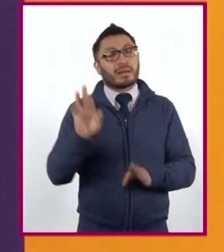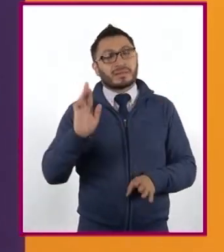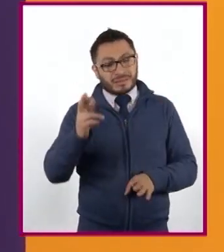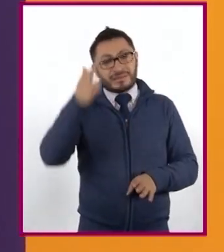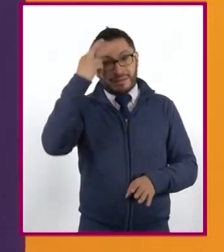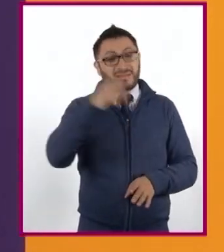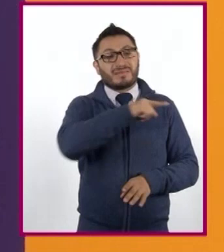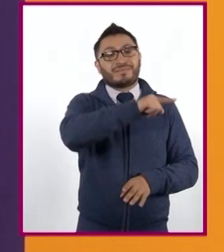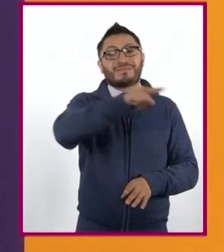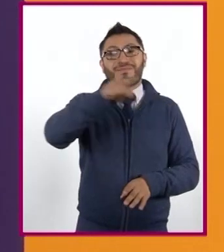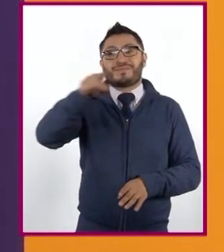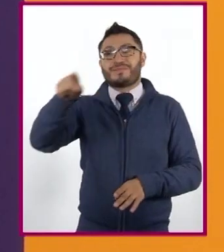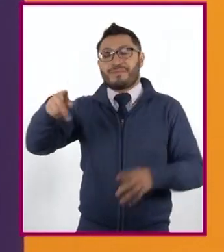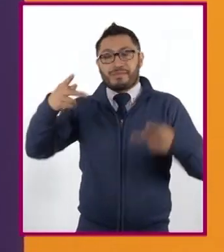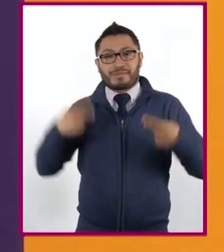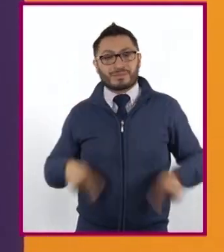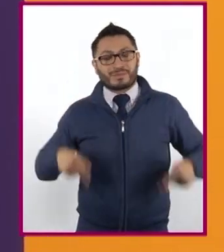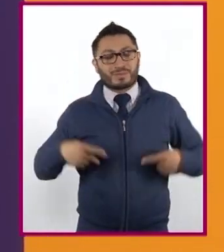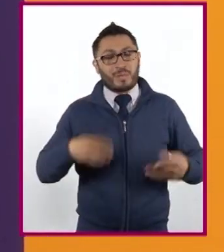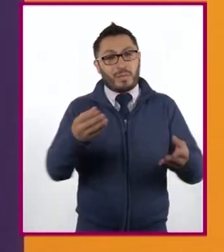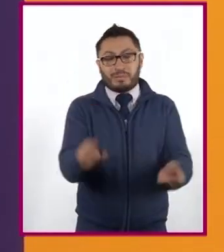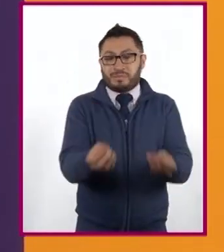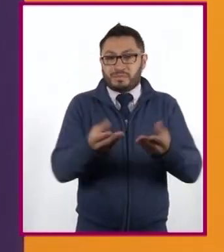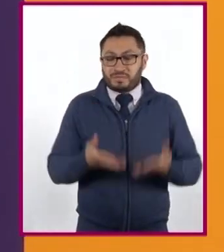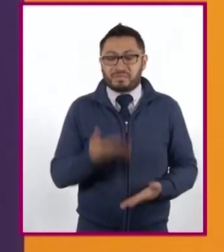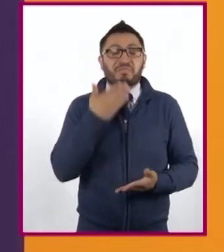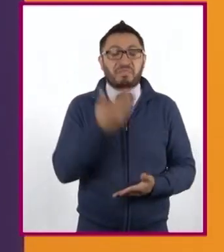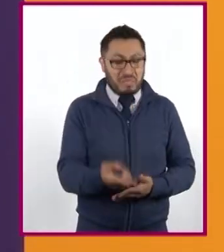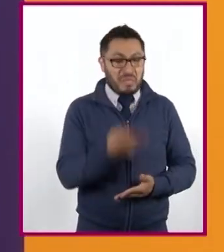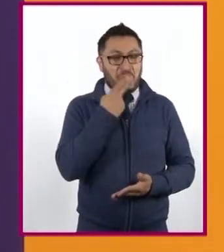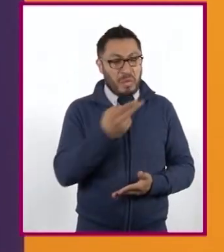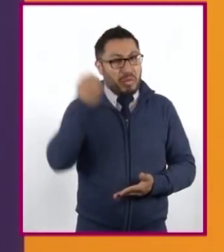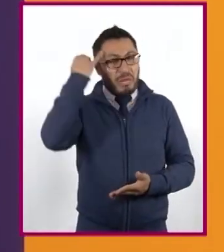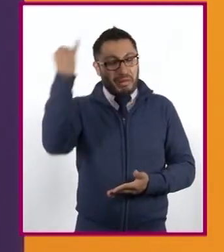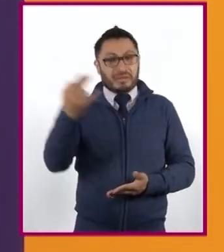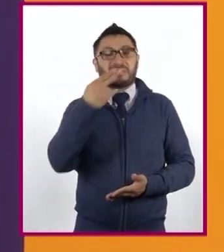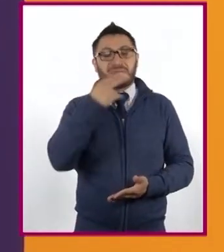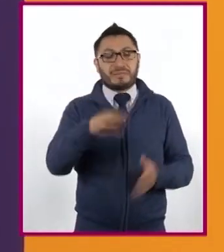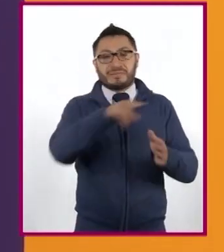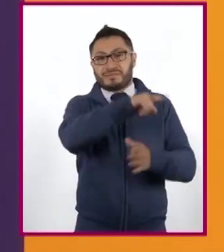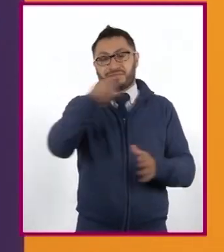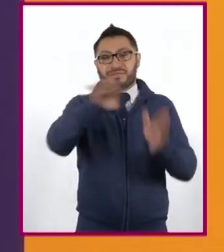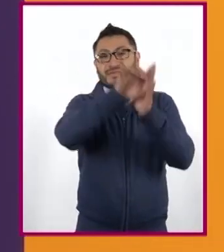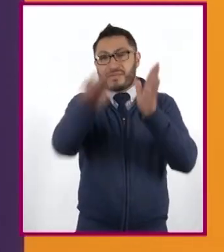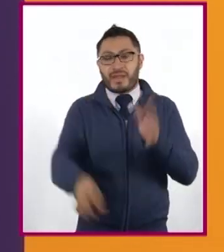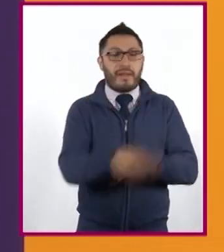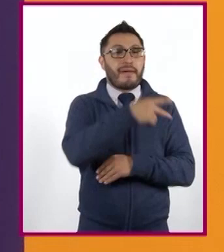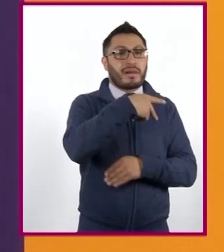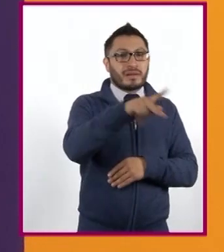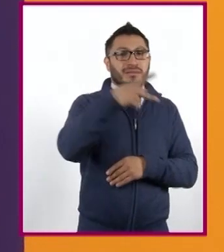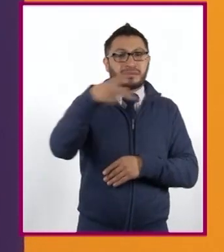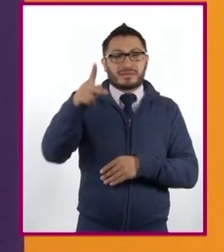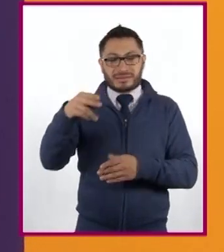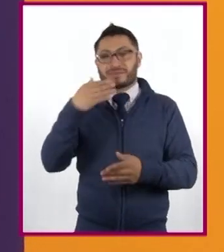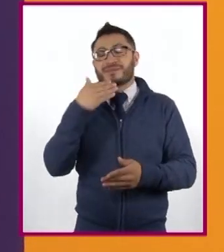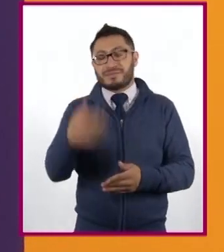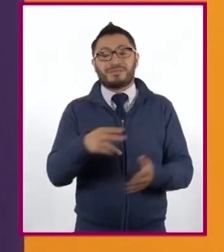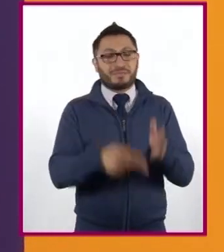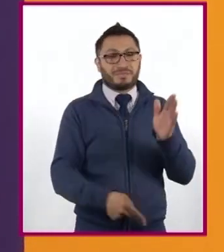y opiniones que aportó la audiencia y las utilizan como ejemplos de sus propias